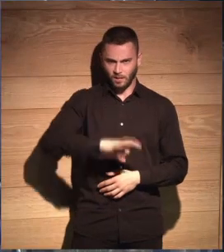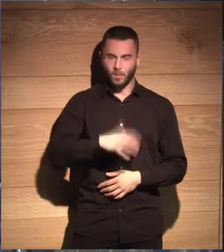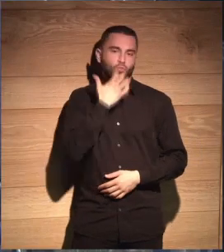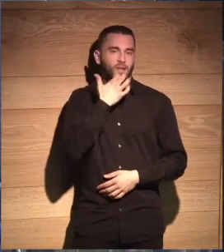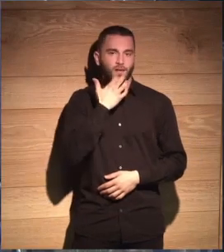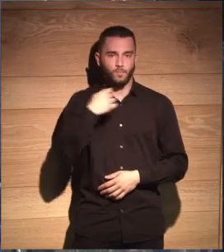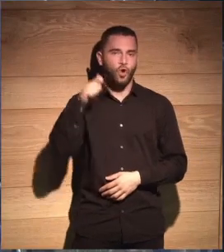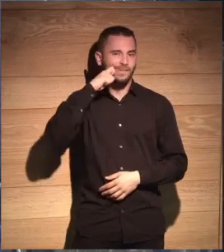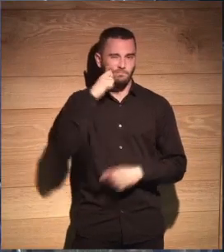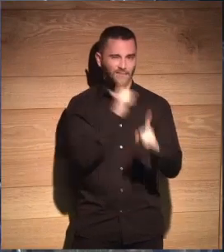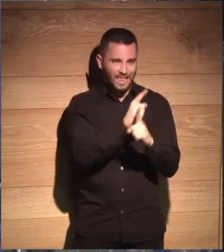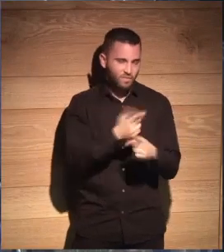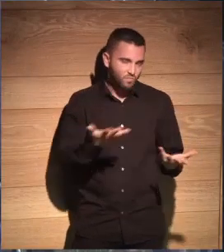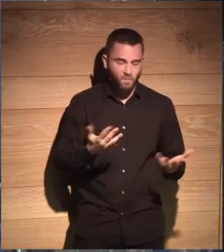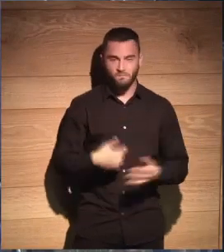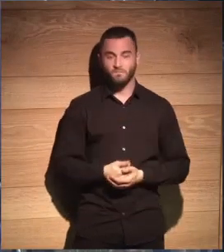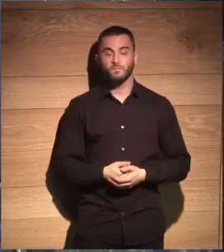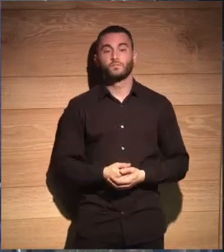segregación racial,